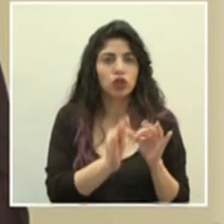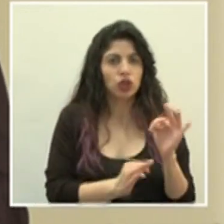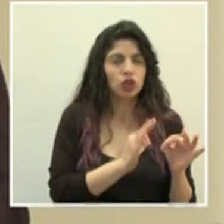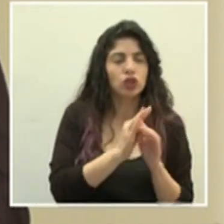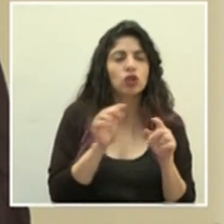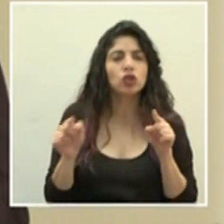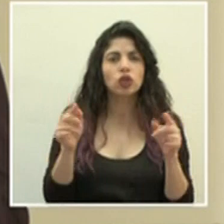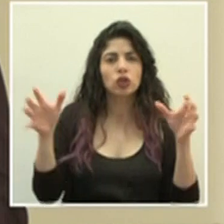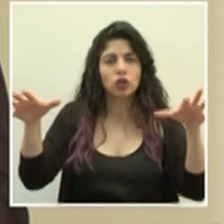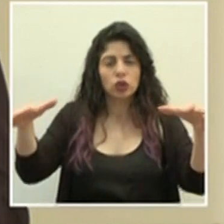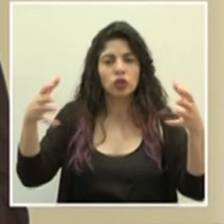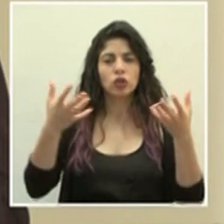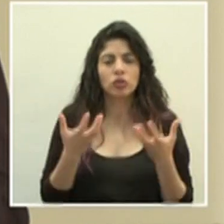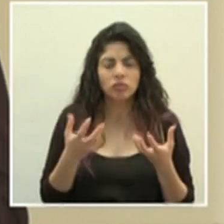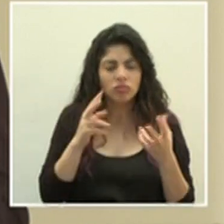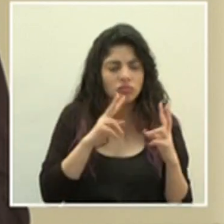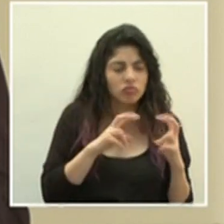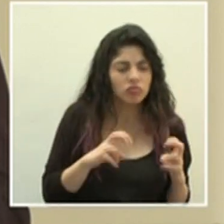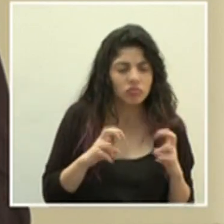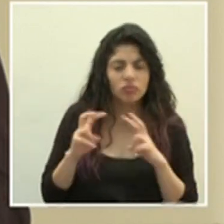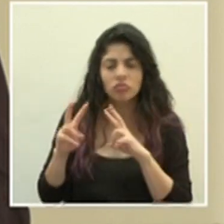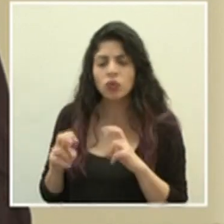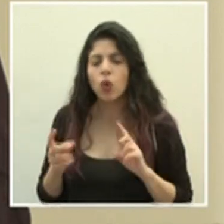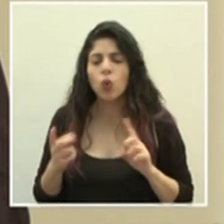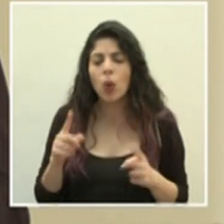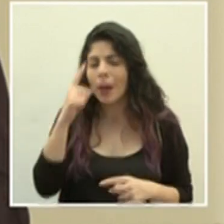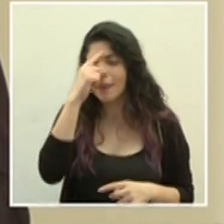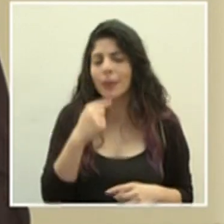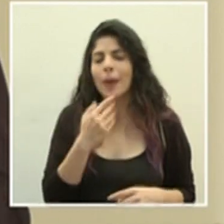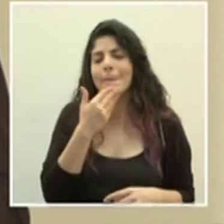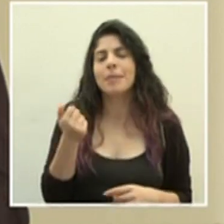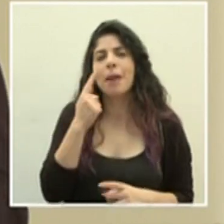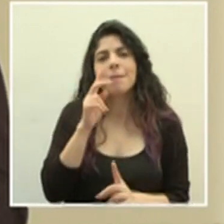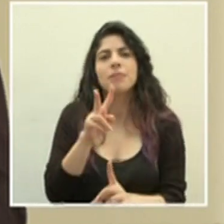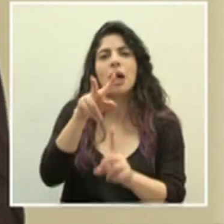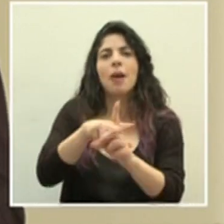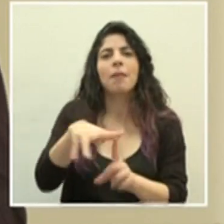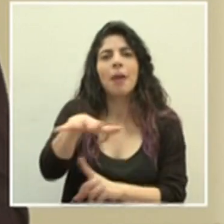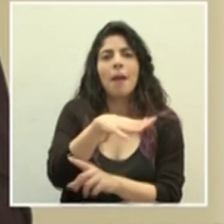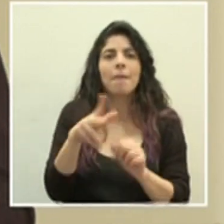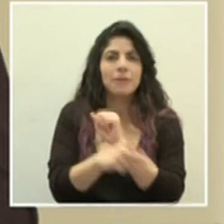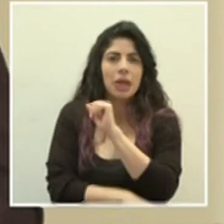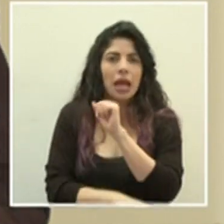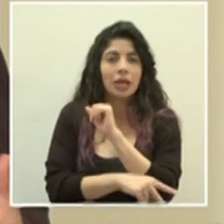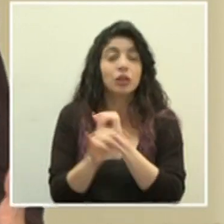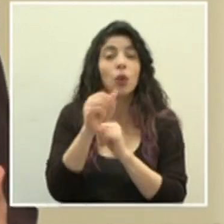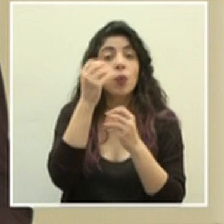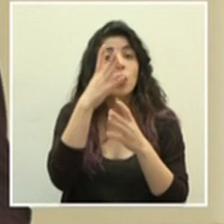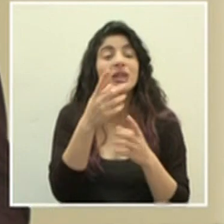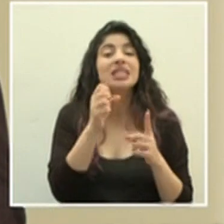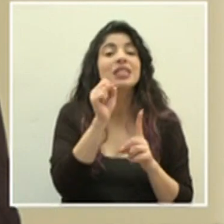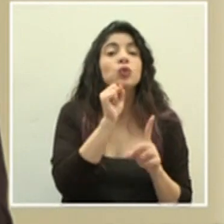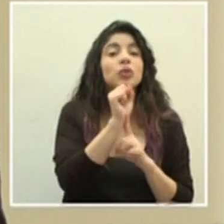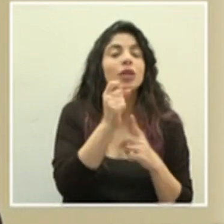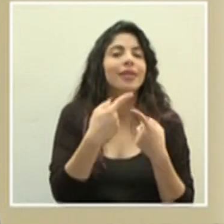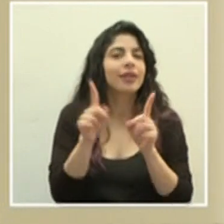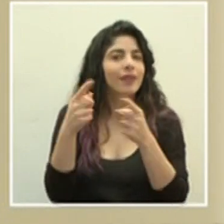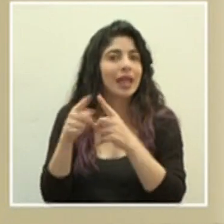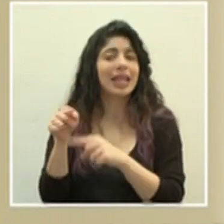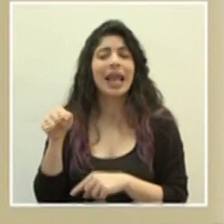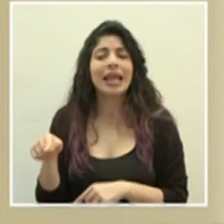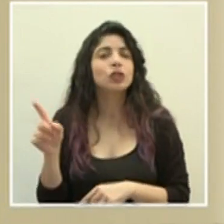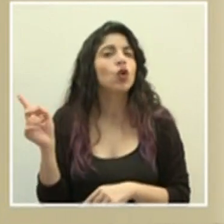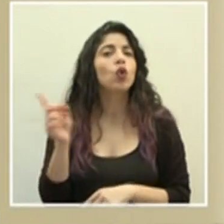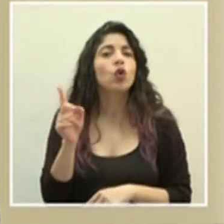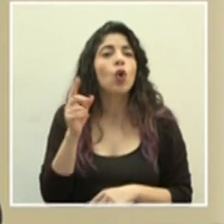de cuál es la prueba que más tiene un perfil adecuado para ser aplicada en nuestro país, como indicaba, en diferentes escenarios. No es para